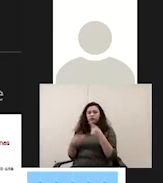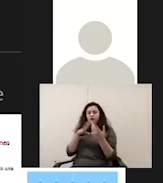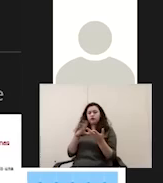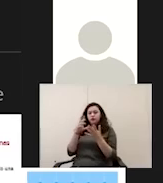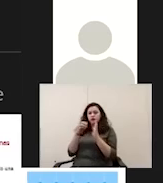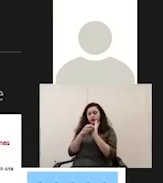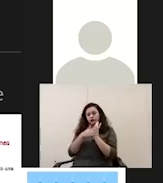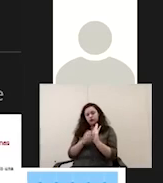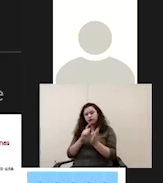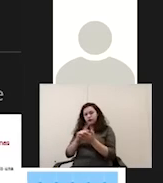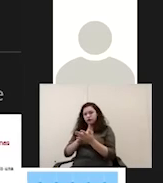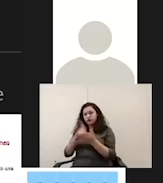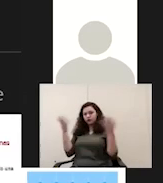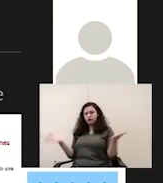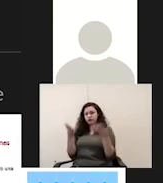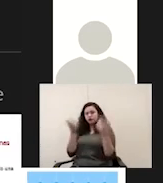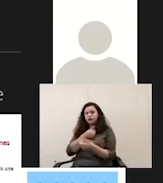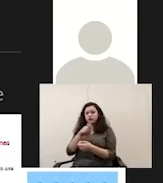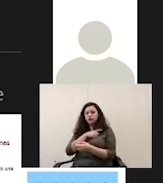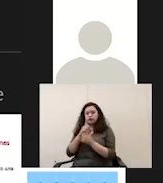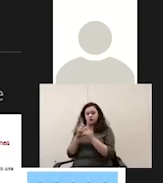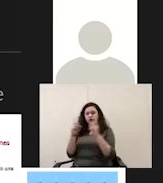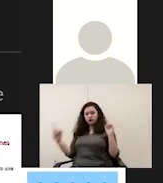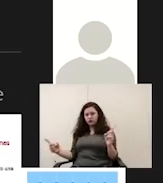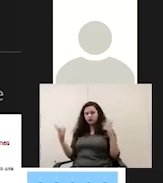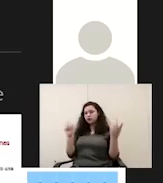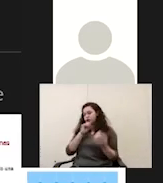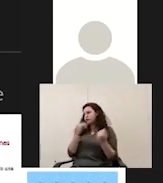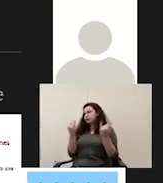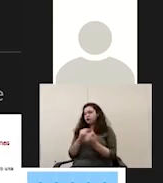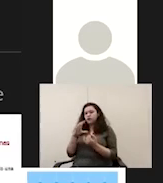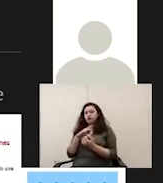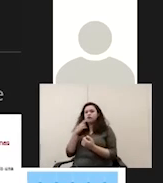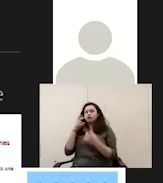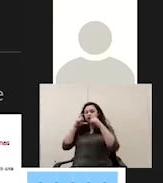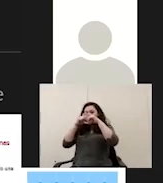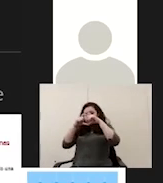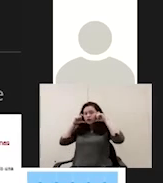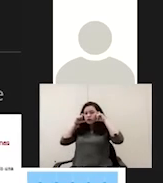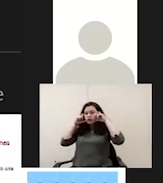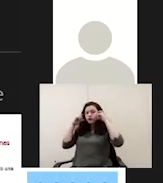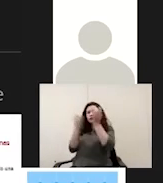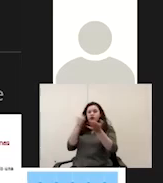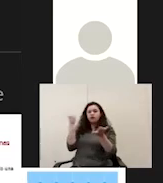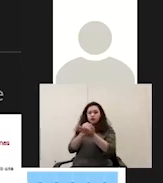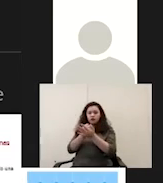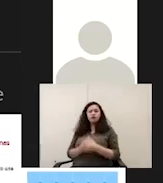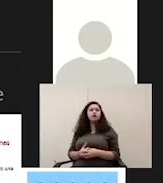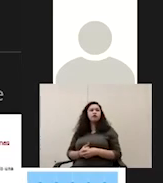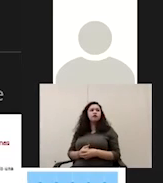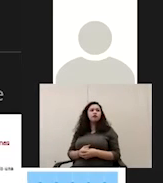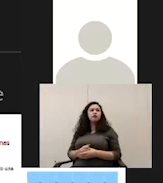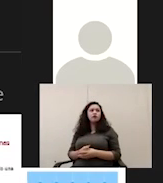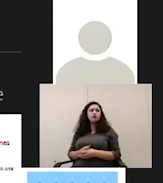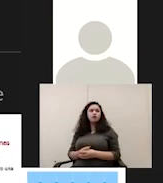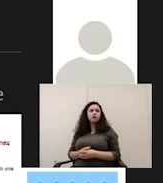limpieza, promover la sana distancia, igual incluir el uso de cubrebocas obligatorio. Si